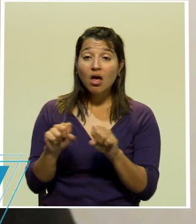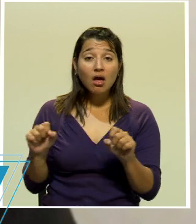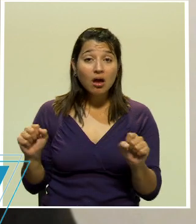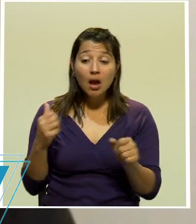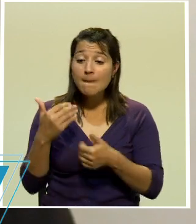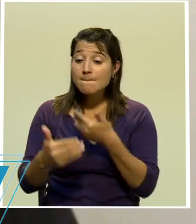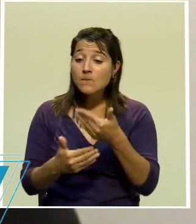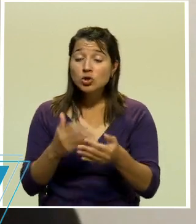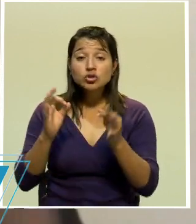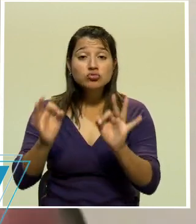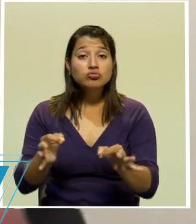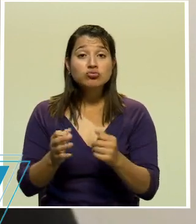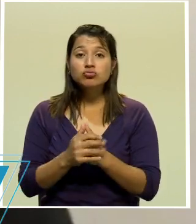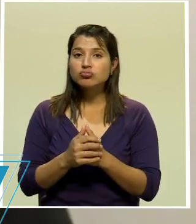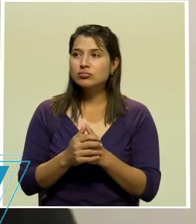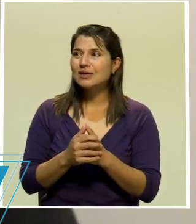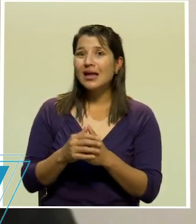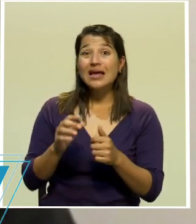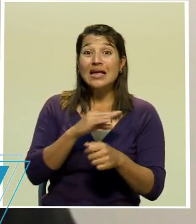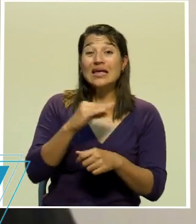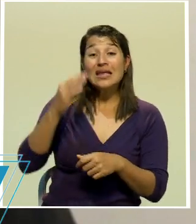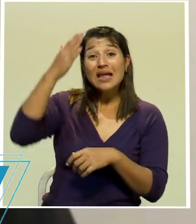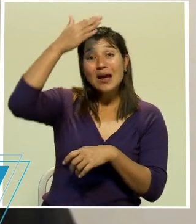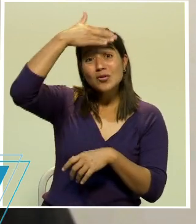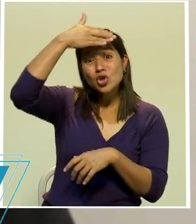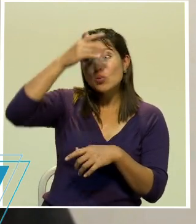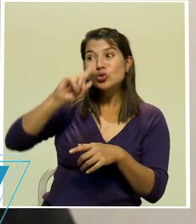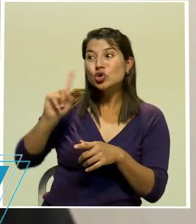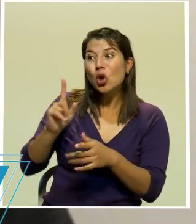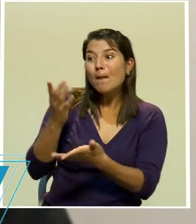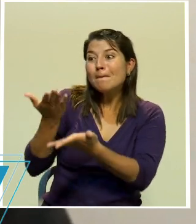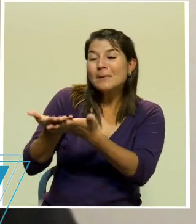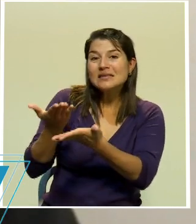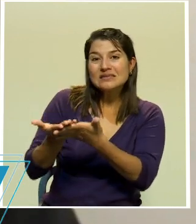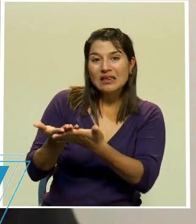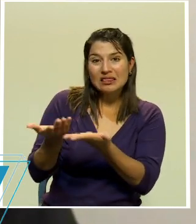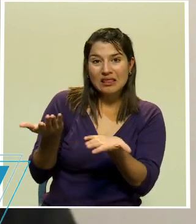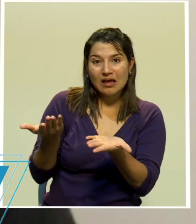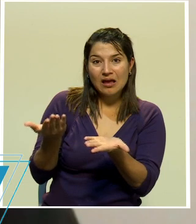Trump no está presentando ninguna prueba para sus denuncias de fraude electoral y